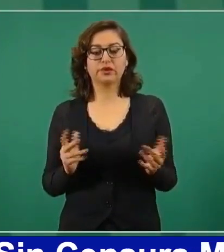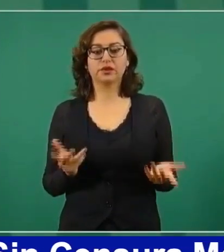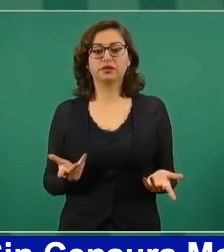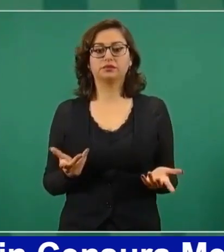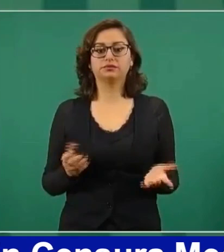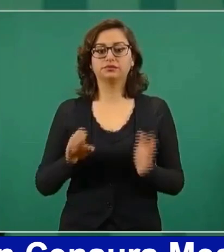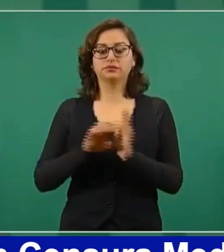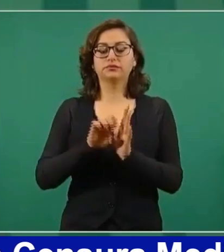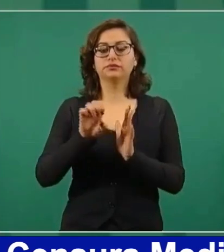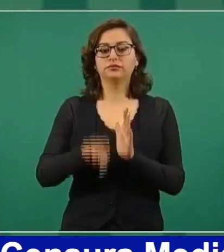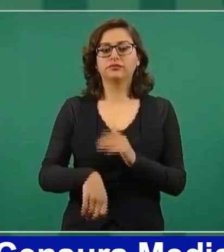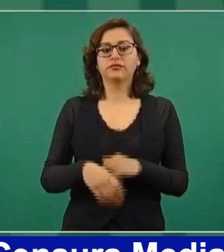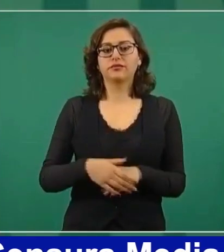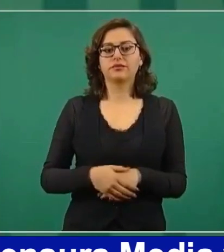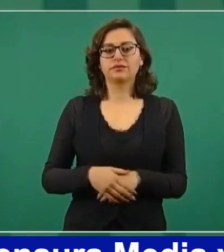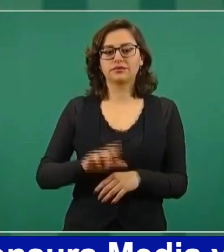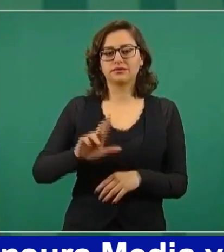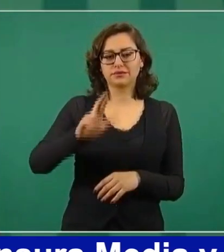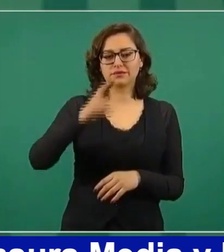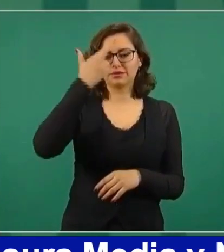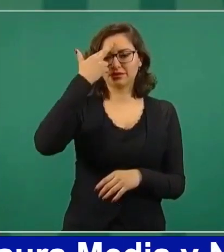tarjetas telefónicas.